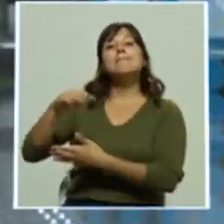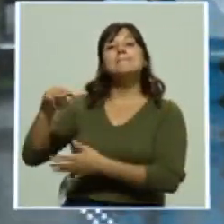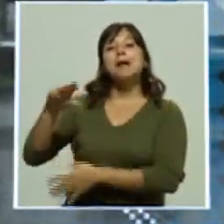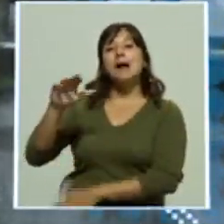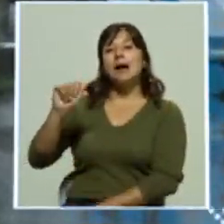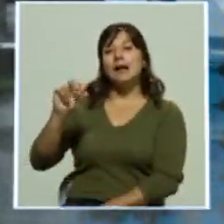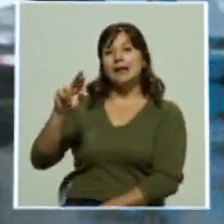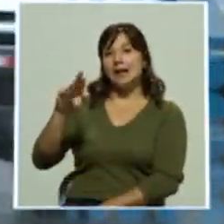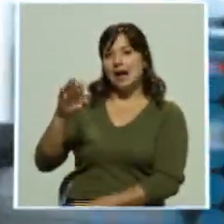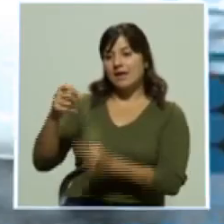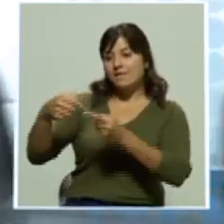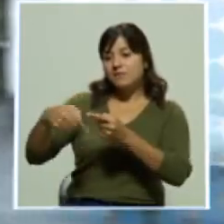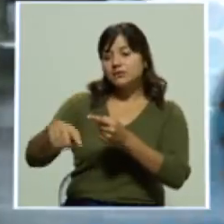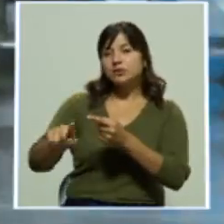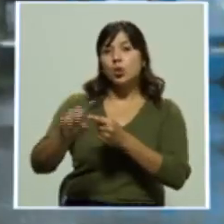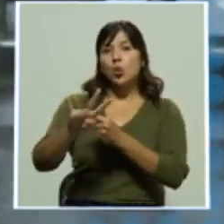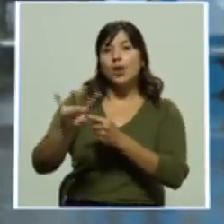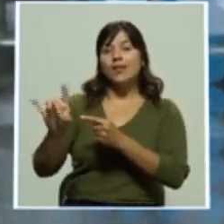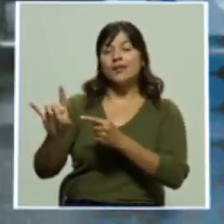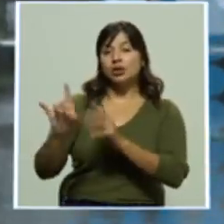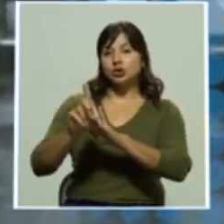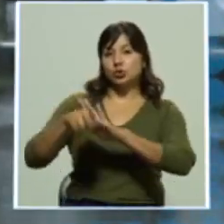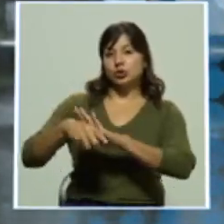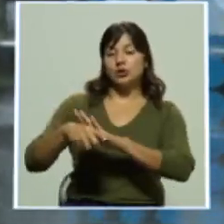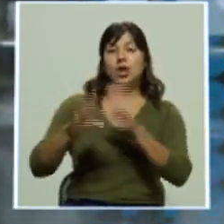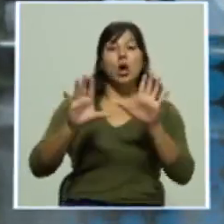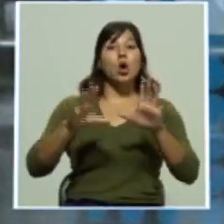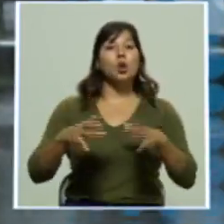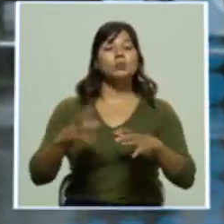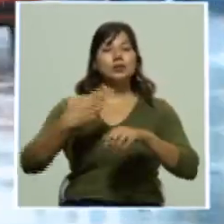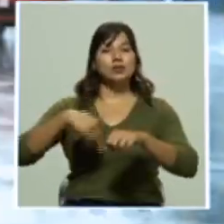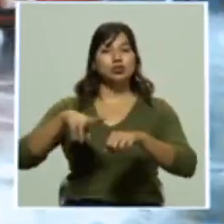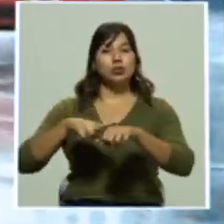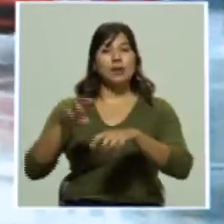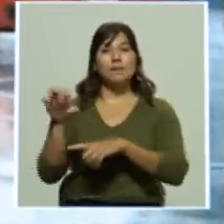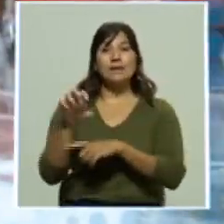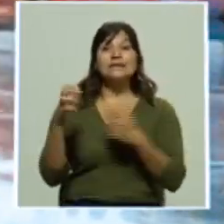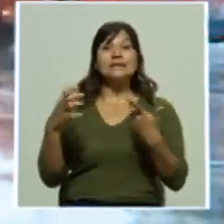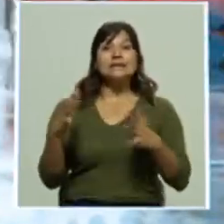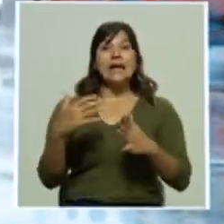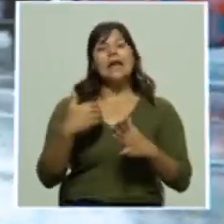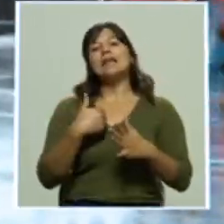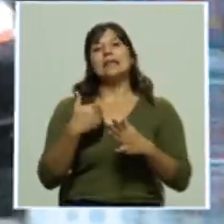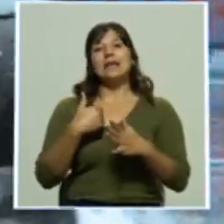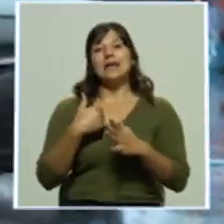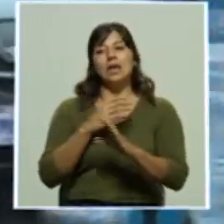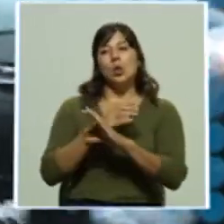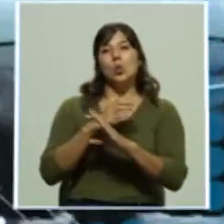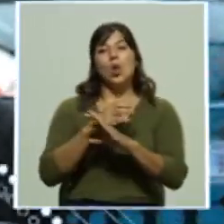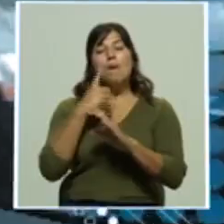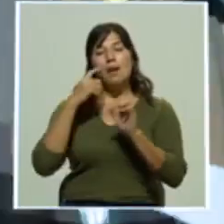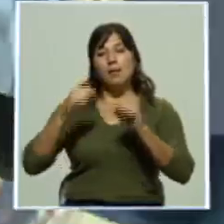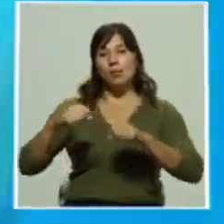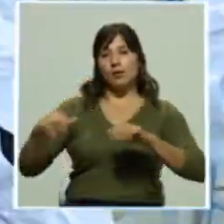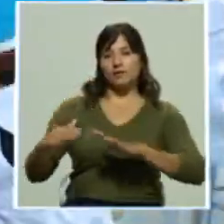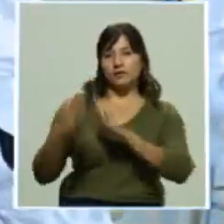las próximas 48 horas. La Comisión Nacional de Emergencias toma medidas para enfrentar cualquier